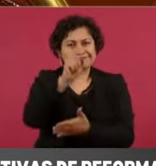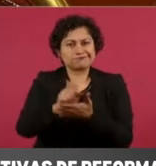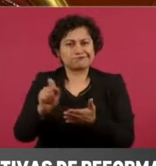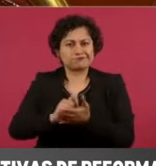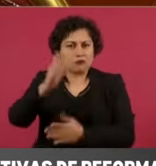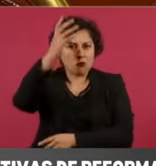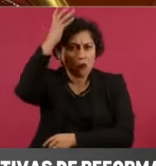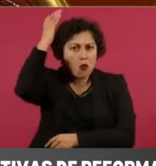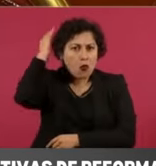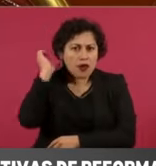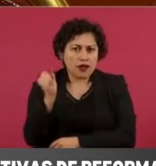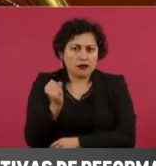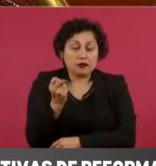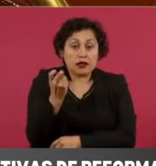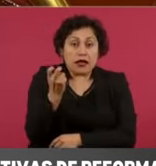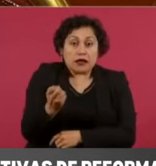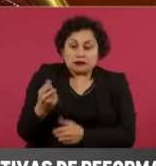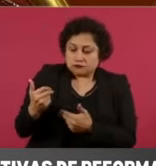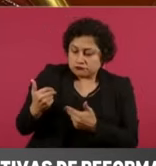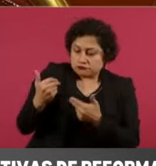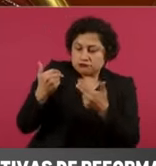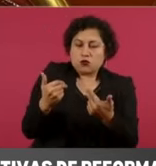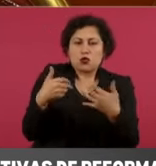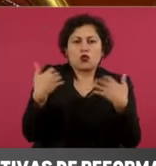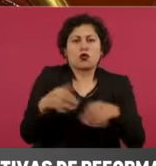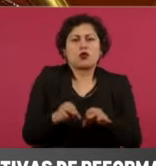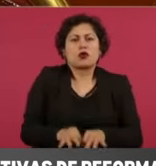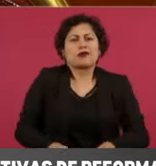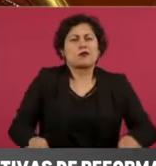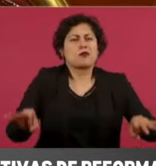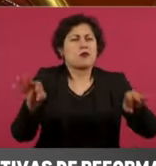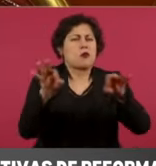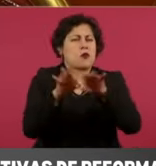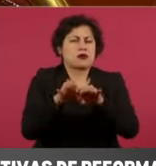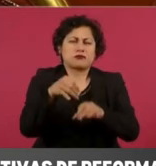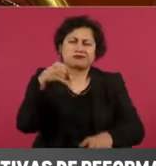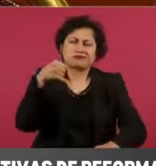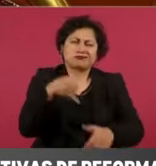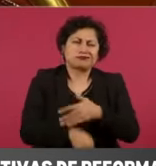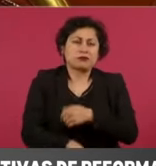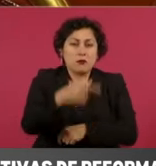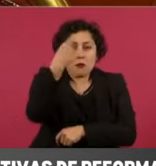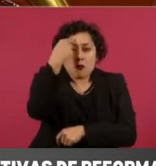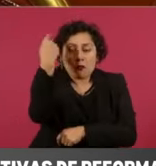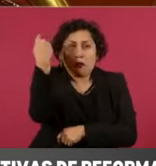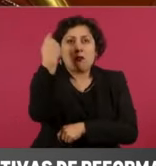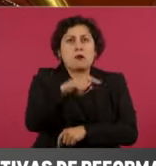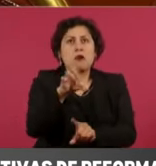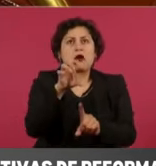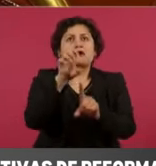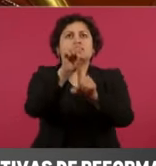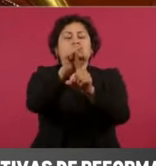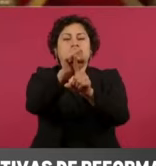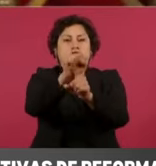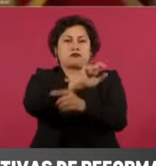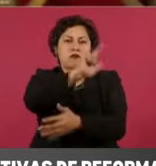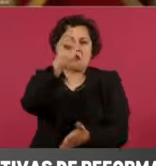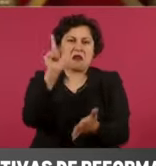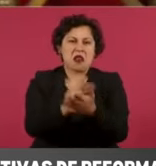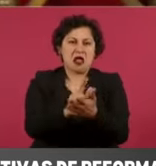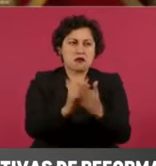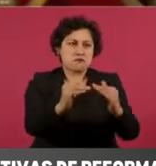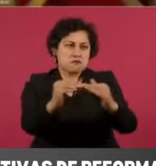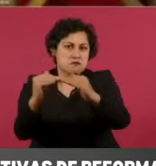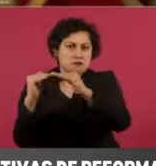en el terreno de la democracia y de la legalidad, pero hay 4 de